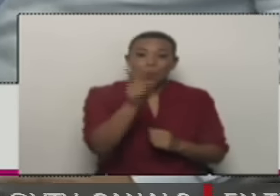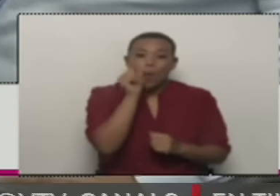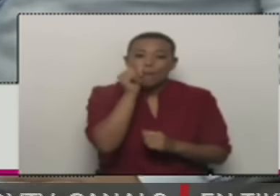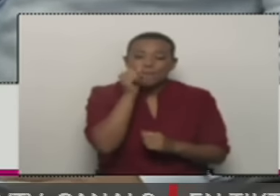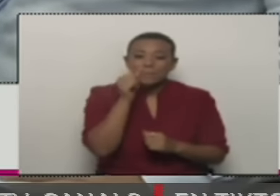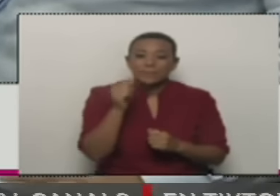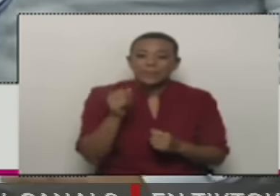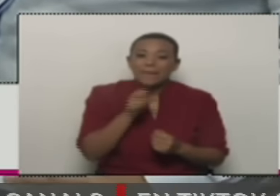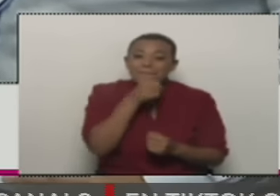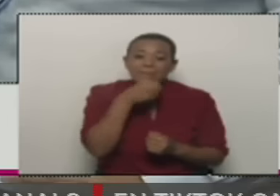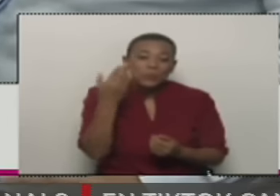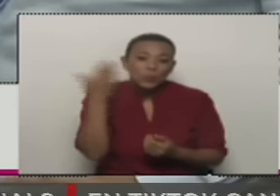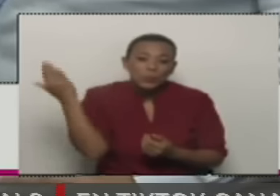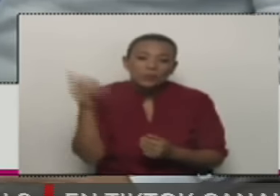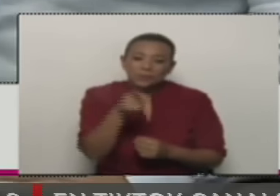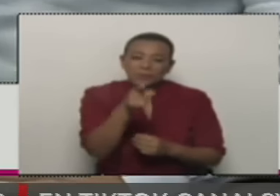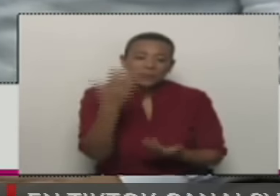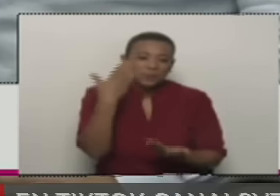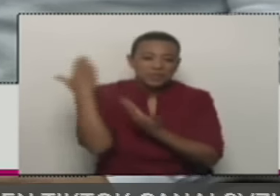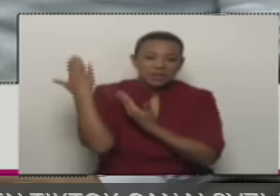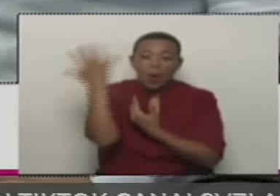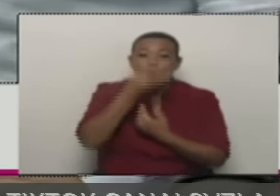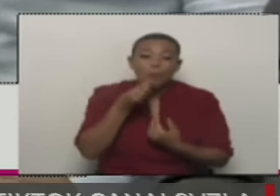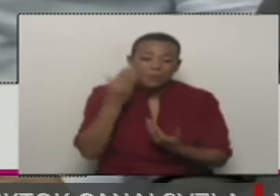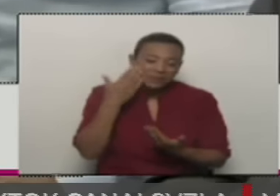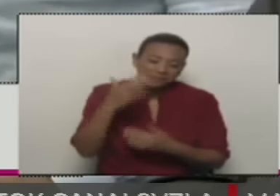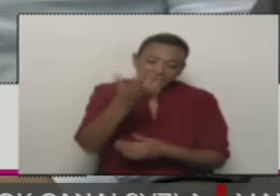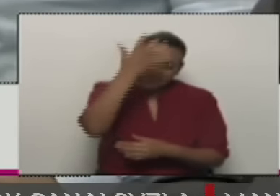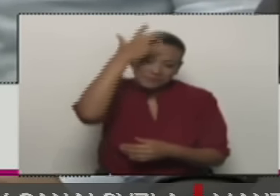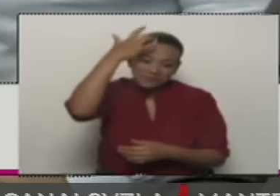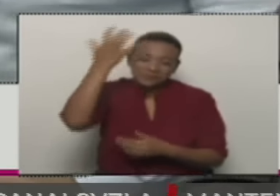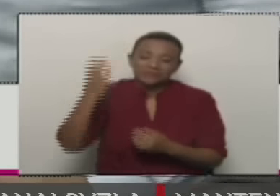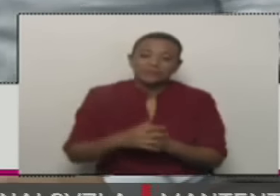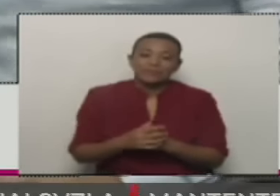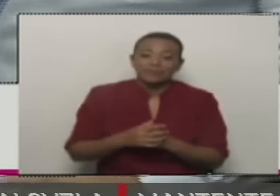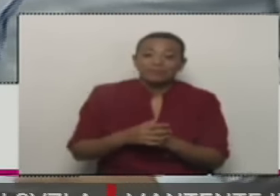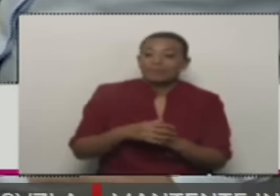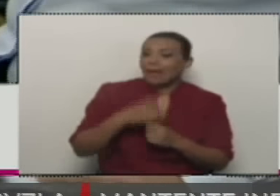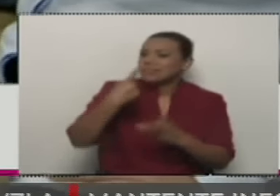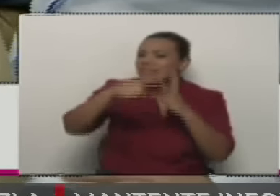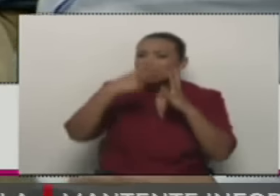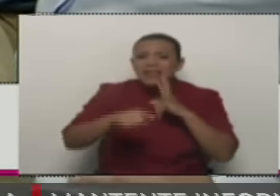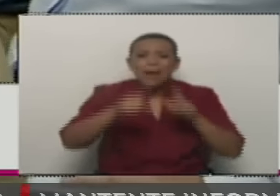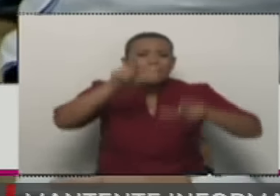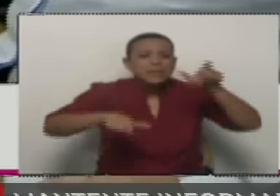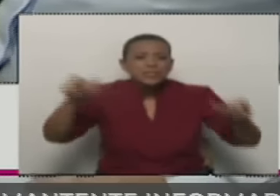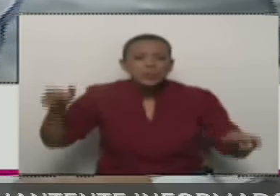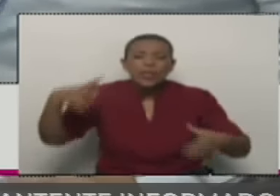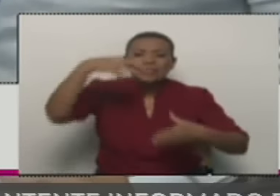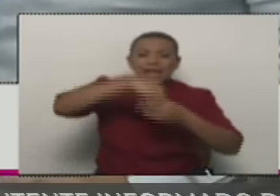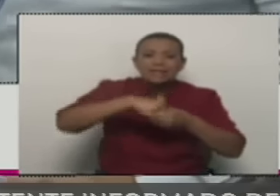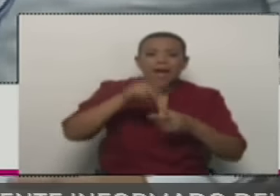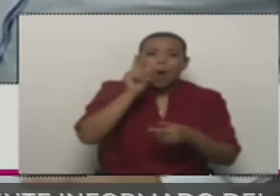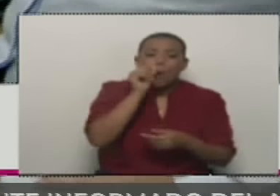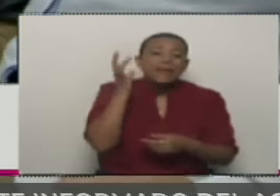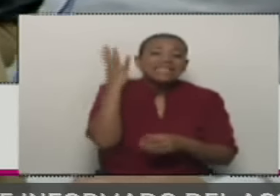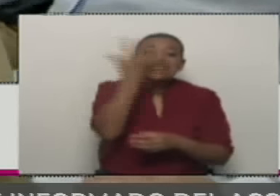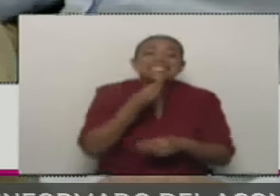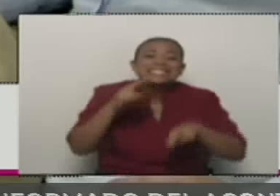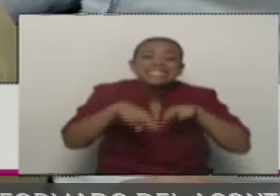huele a monte Fernando, veo por allá a Blanca Ecao, también veo a Salvador Tavera,